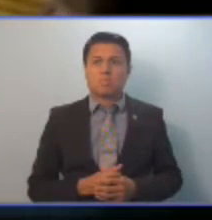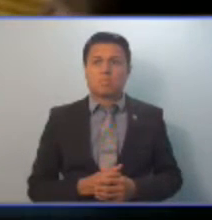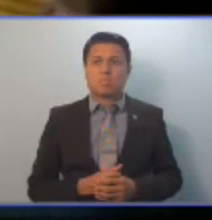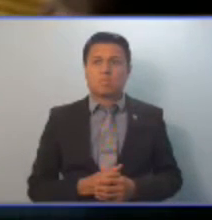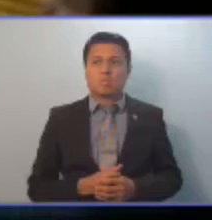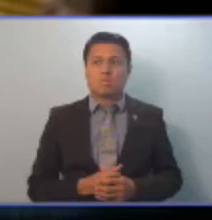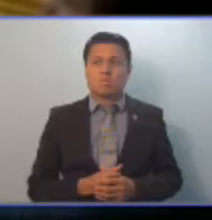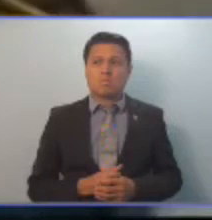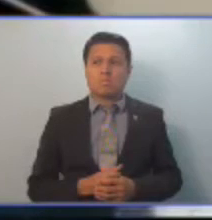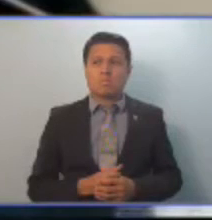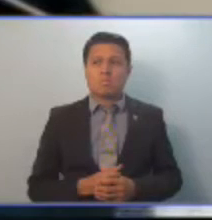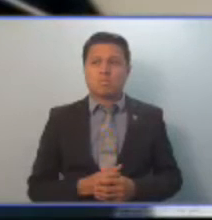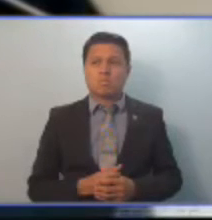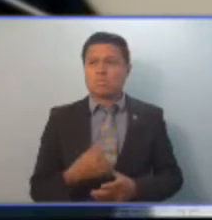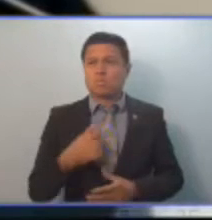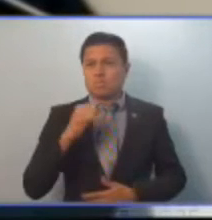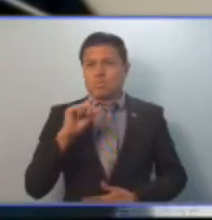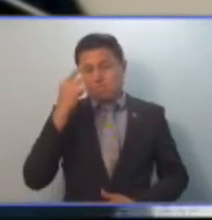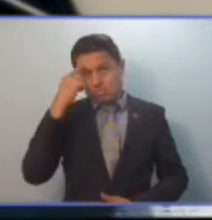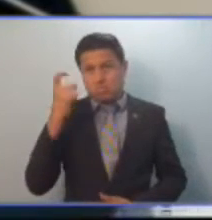Perdón, porque no me acuerdo